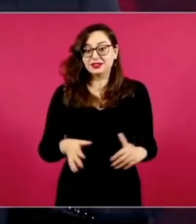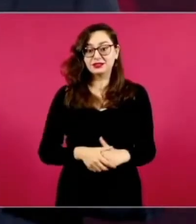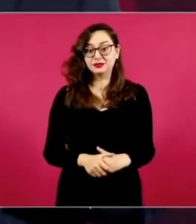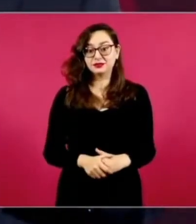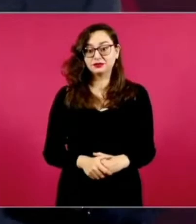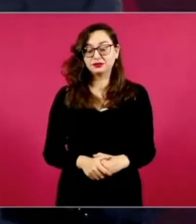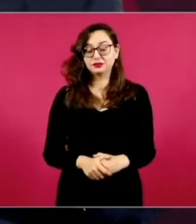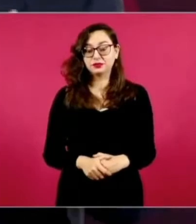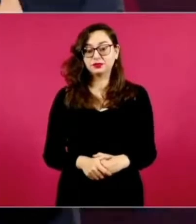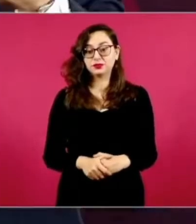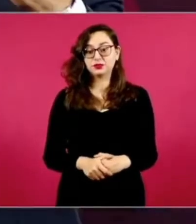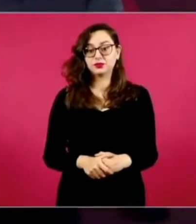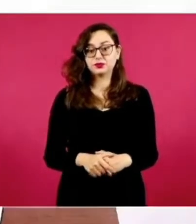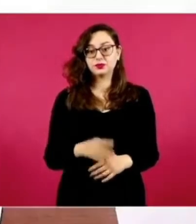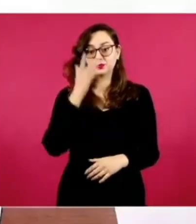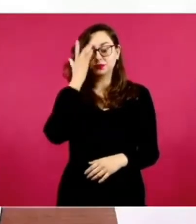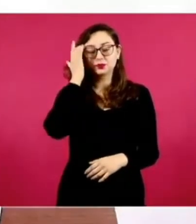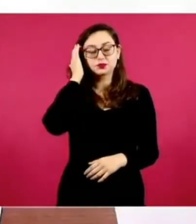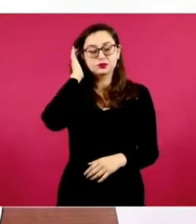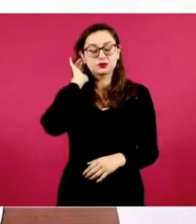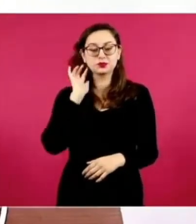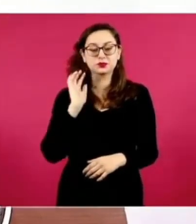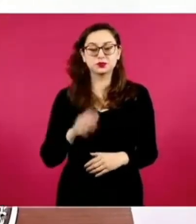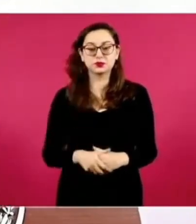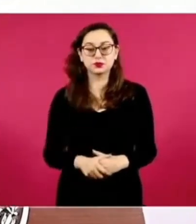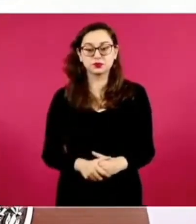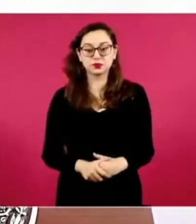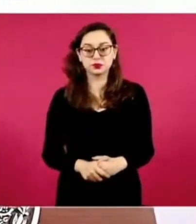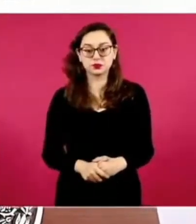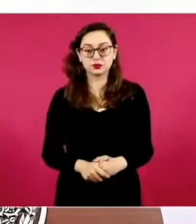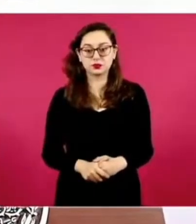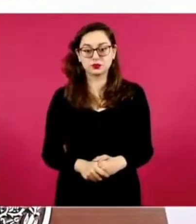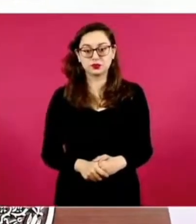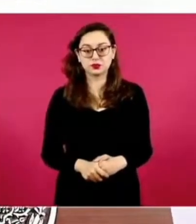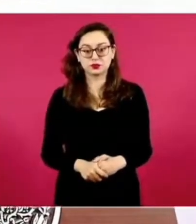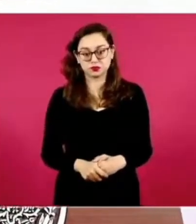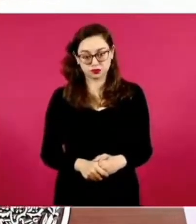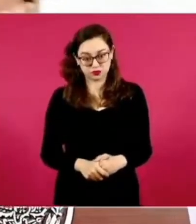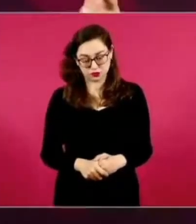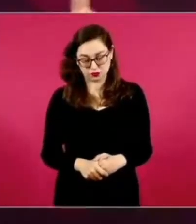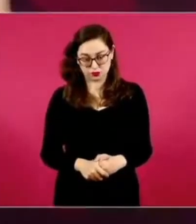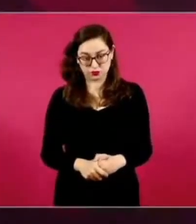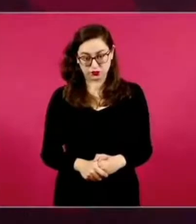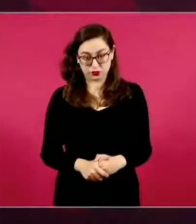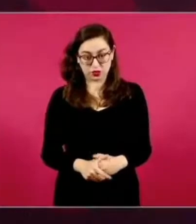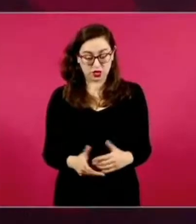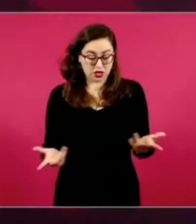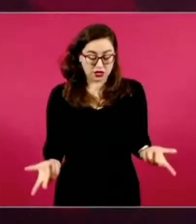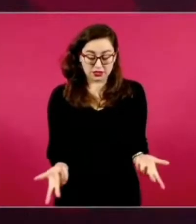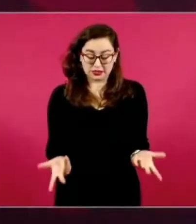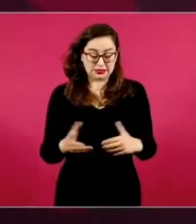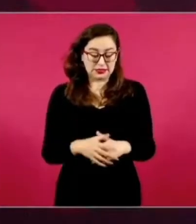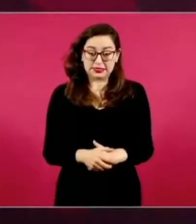yo tengo diferencias con las llamadas